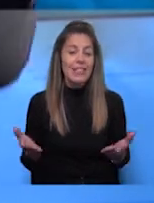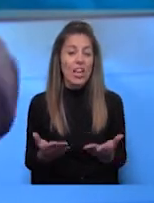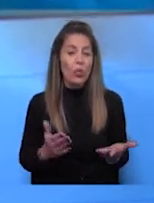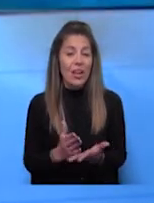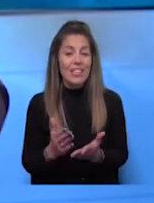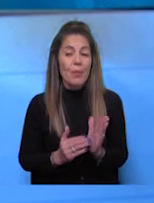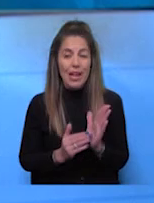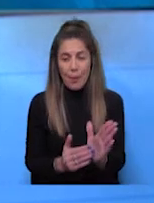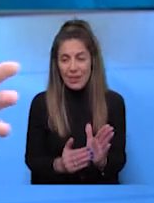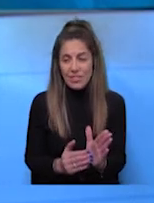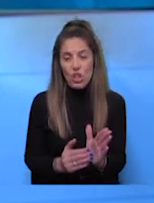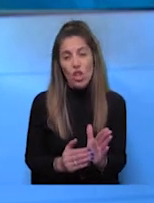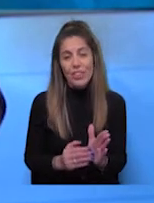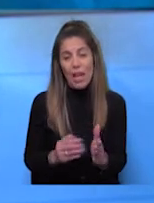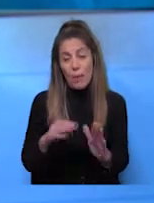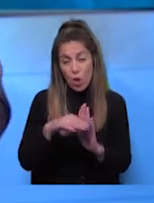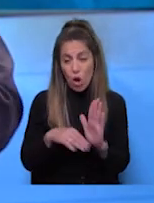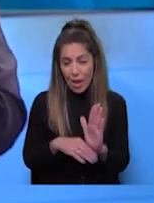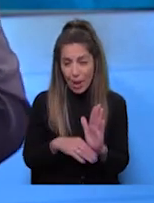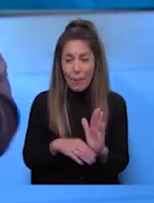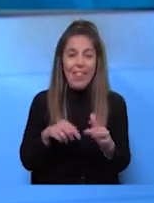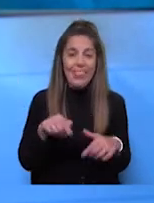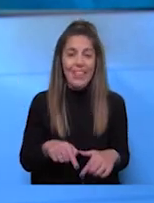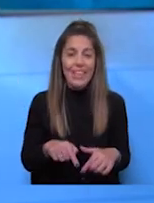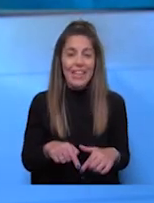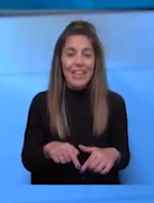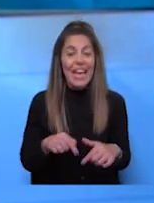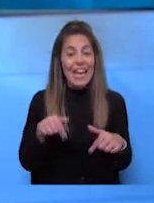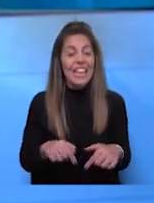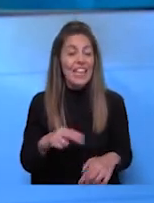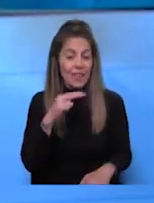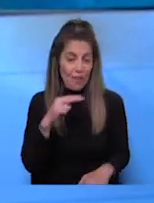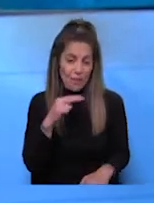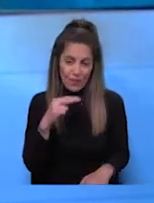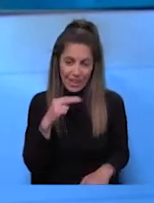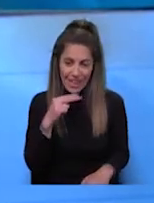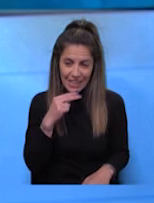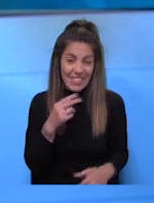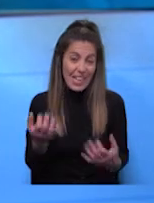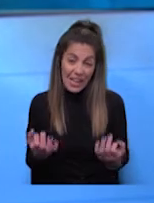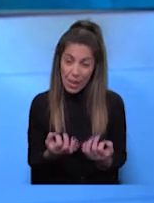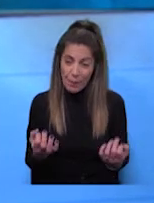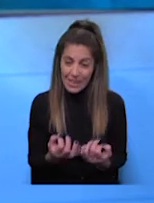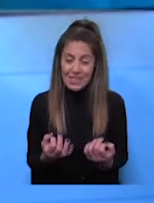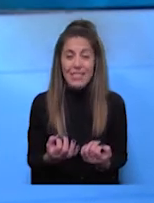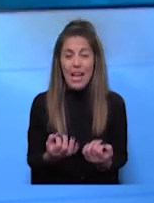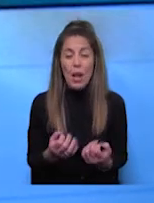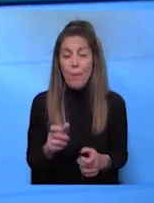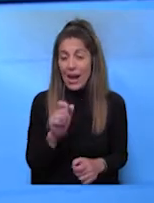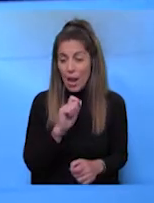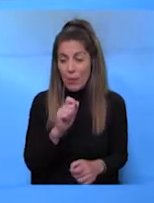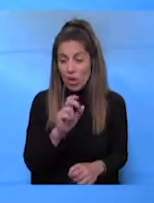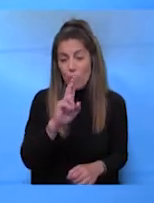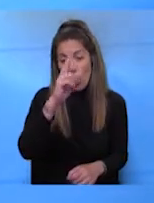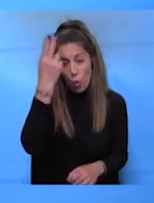la presentación de Cateto Adyacente, como no puede ser de otra manera. Y en este viernes tan particular para el periodismo